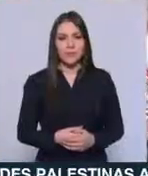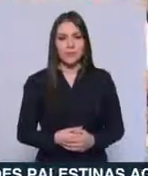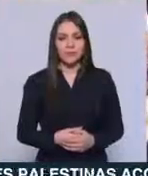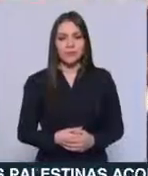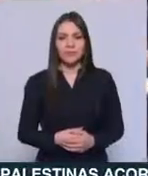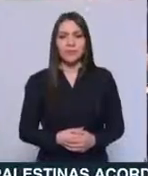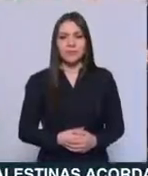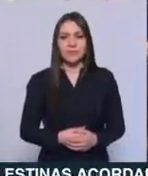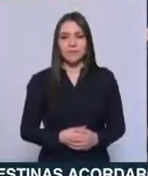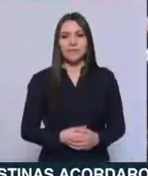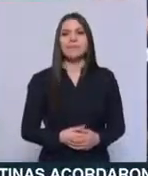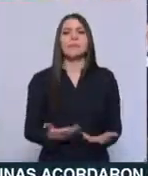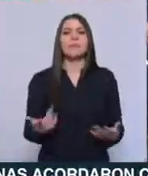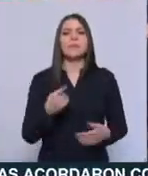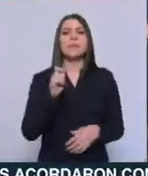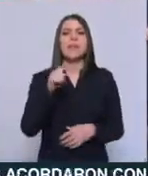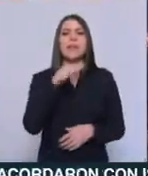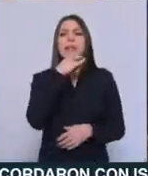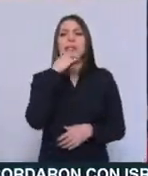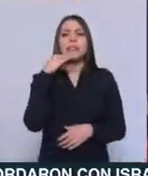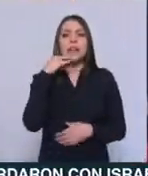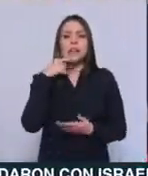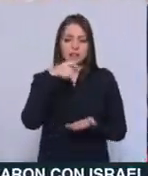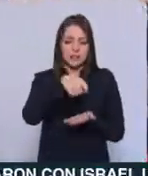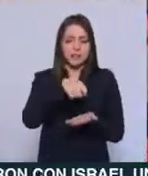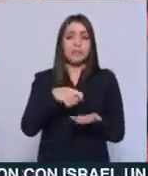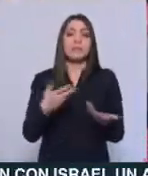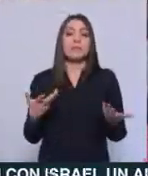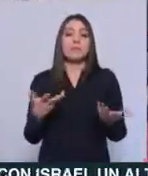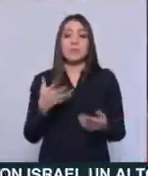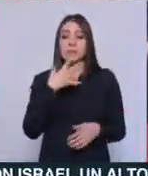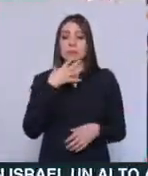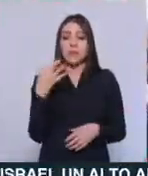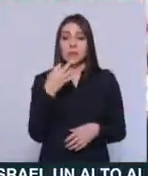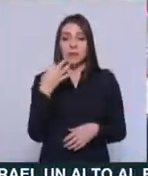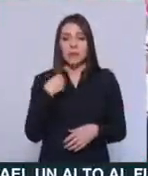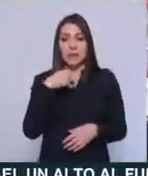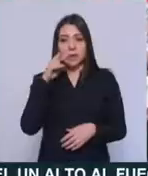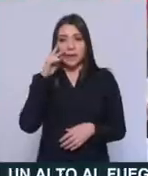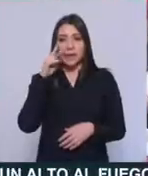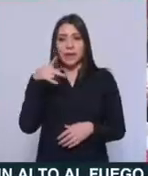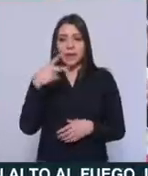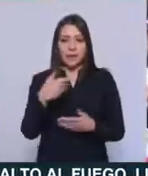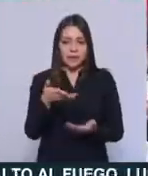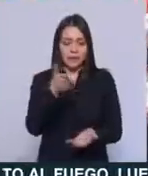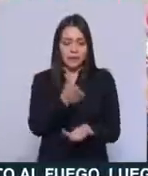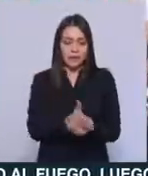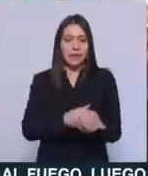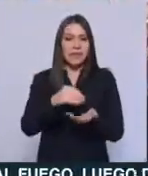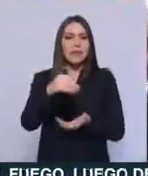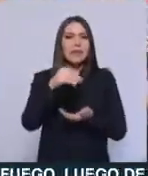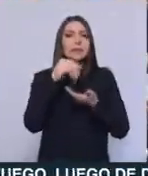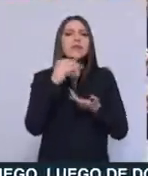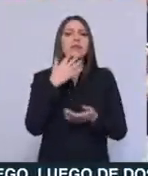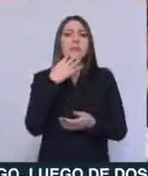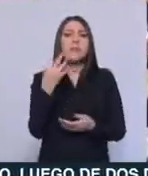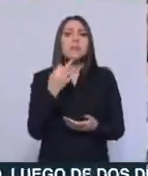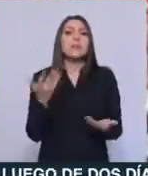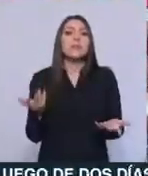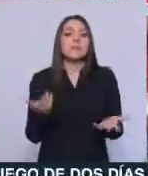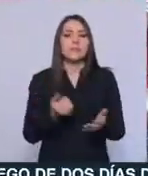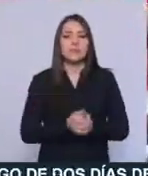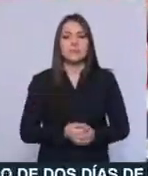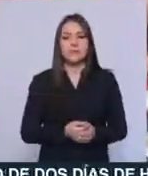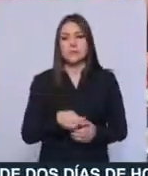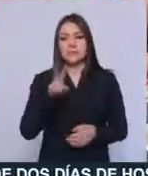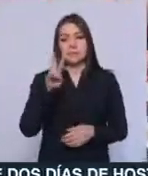¿Qué tal está la salsita aquí? Muy buena, muy rica. Sí, porque por acá ya veo el taco. ¿Qué tal el taco? ¿Qué tal la salsita? No, muy